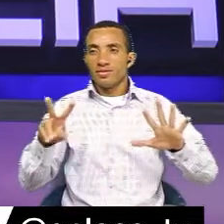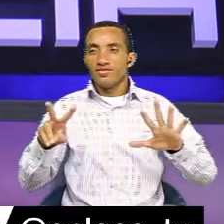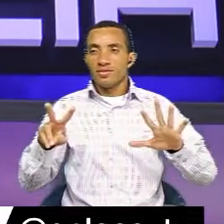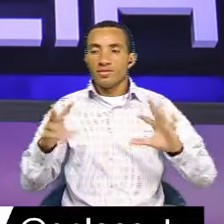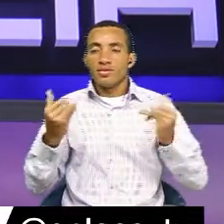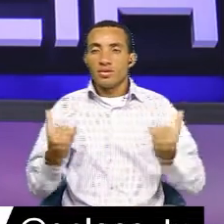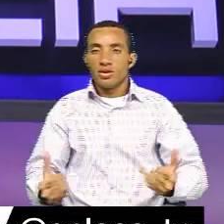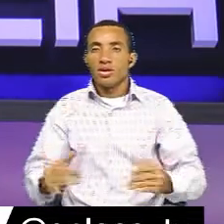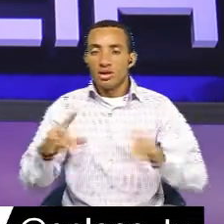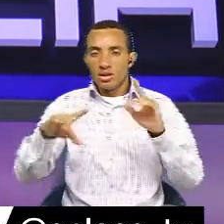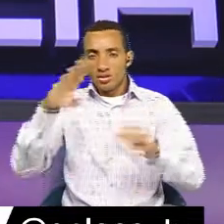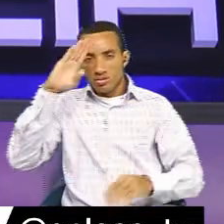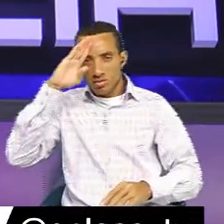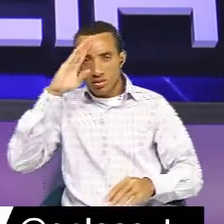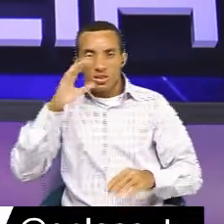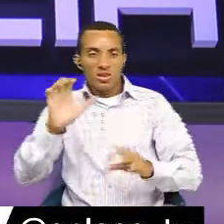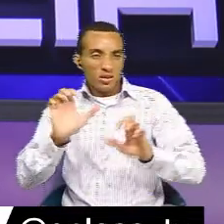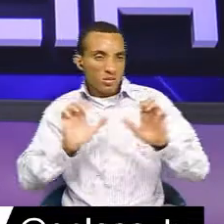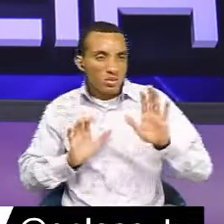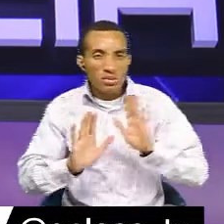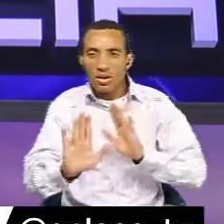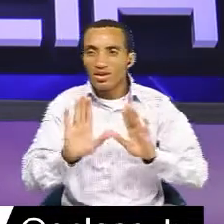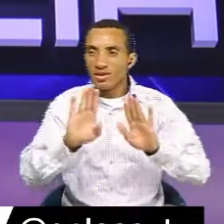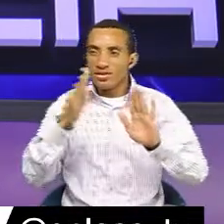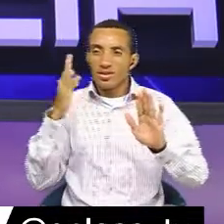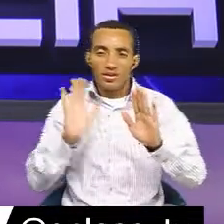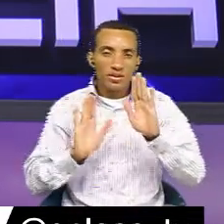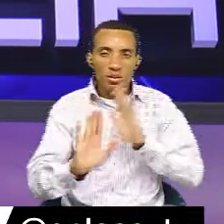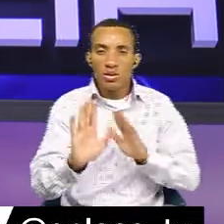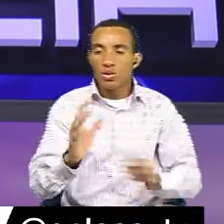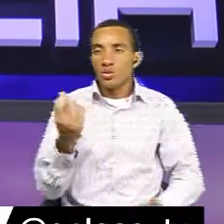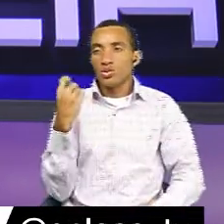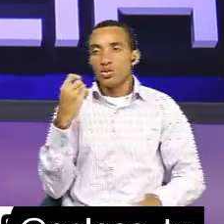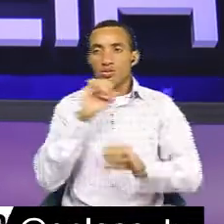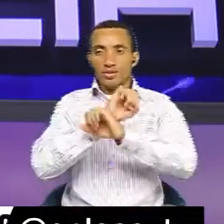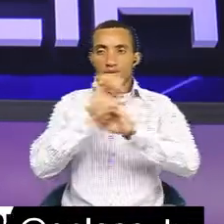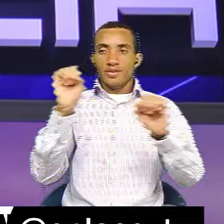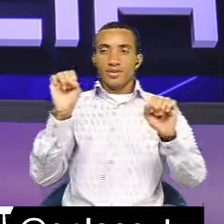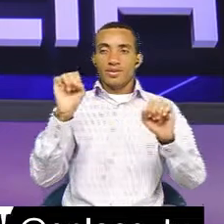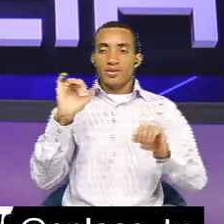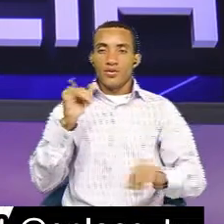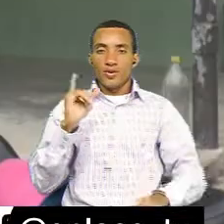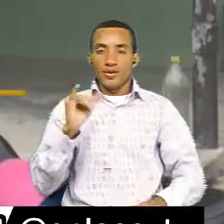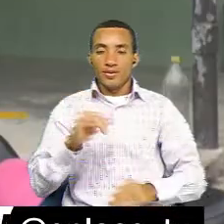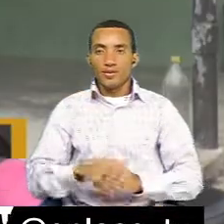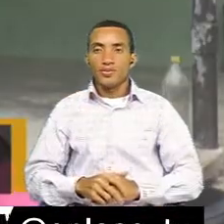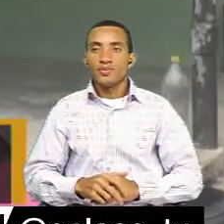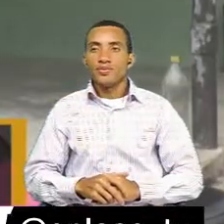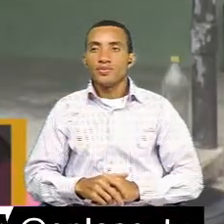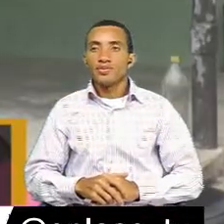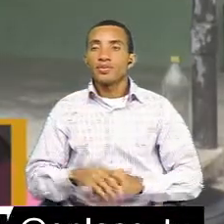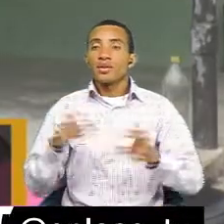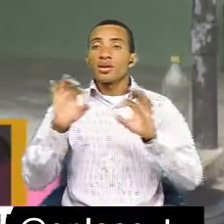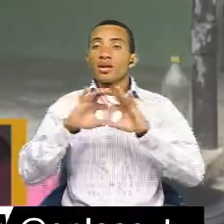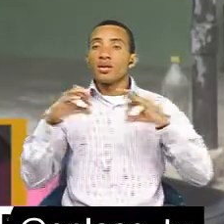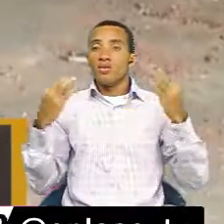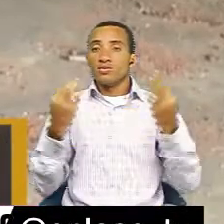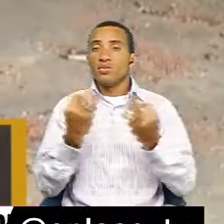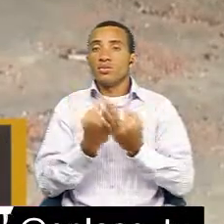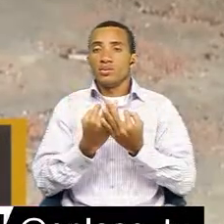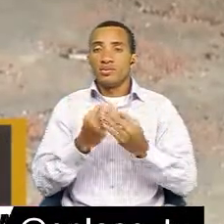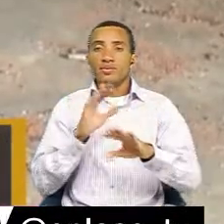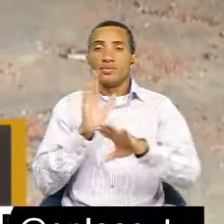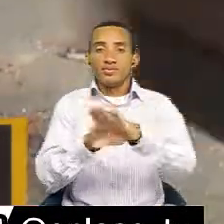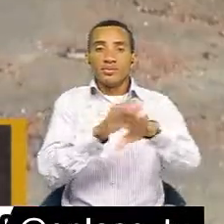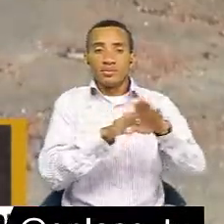región por allanamientos realizados la mañana de este jueves en este sector del nororiente. Esta familia del barrio El Campín denuncia que fue víctima